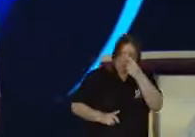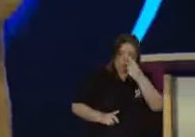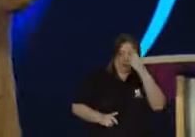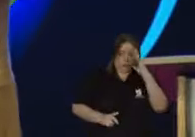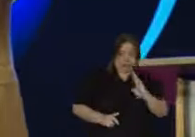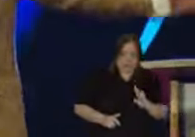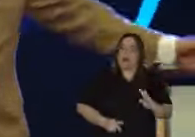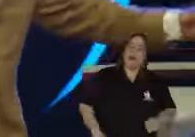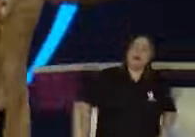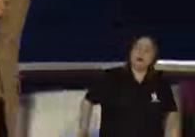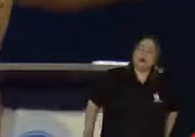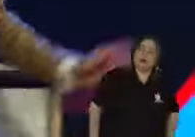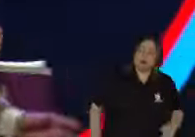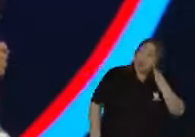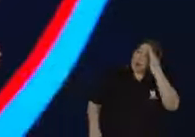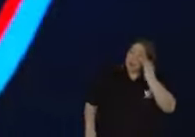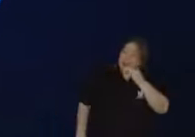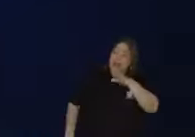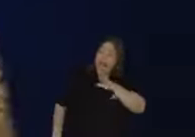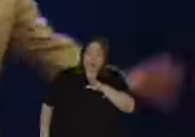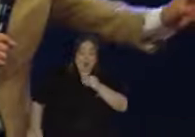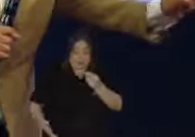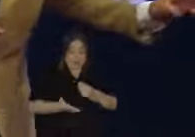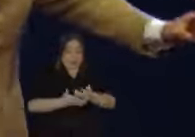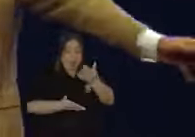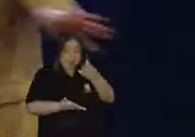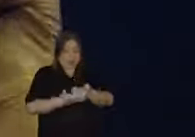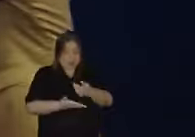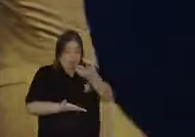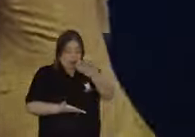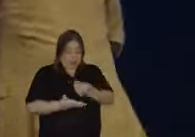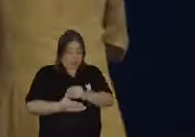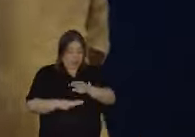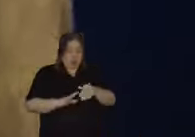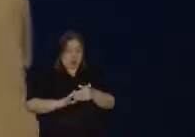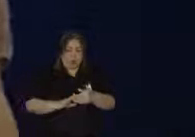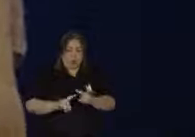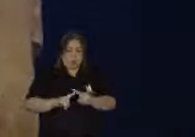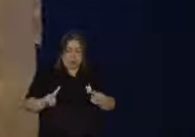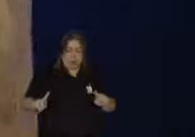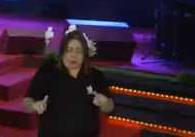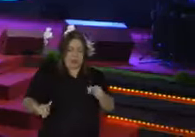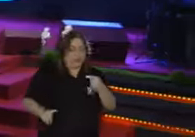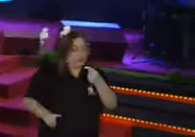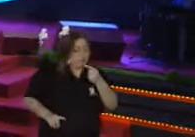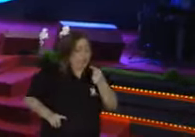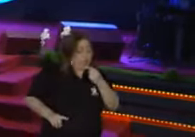Sus rebaños, sus ganados llenan toda la tierra. Pero tócale, despójalo y vas a ver cómo maldice.